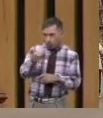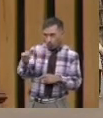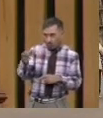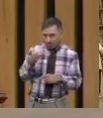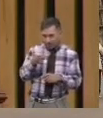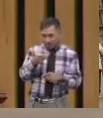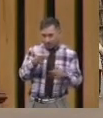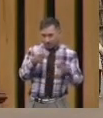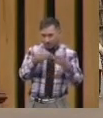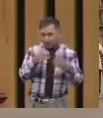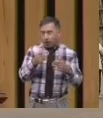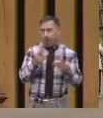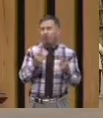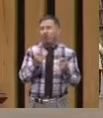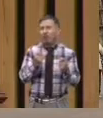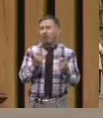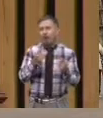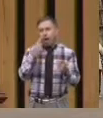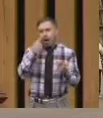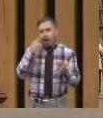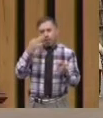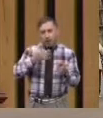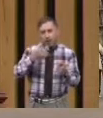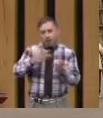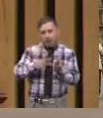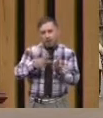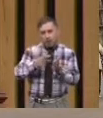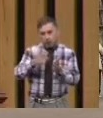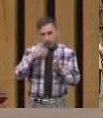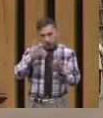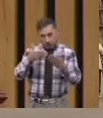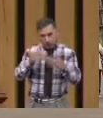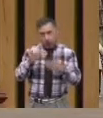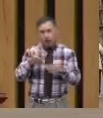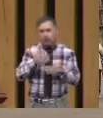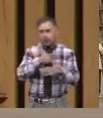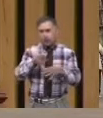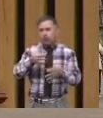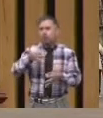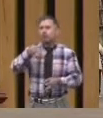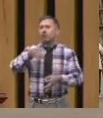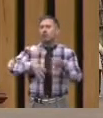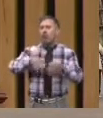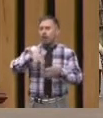amplio de reincidencia, cuando incluso el tribunal ha sido consistente